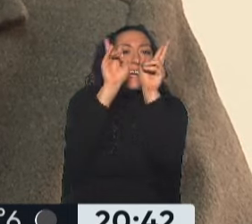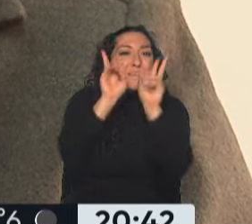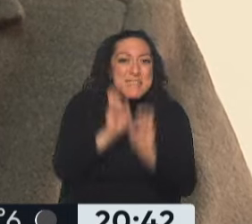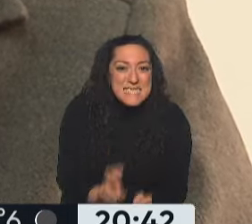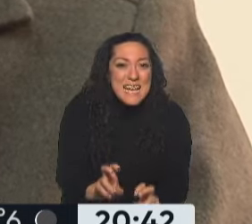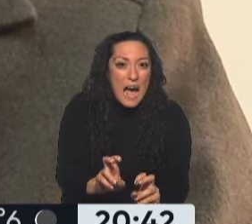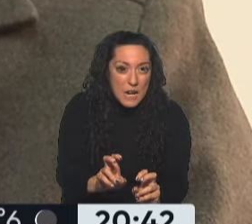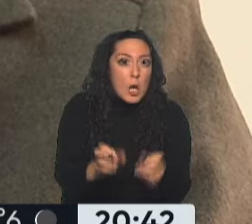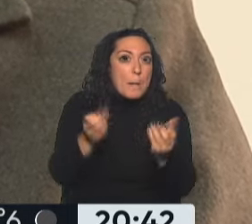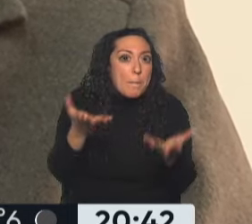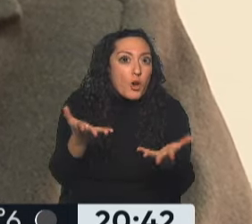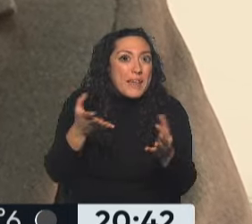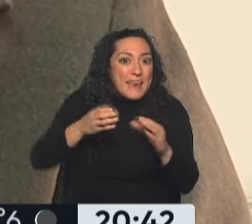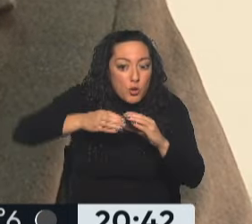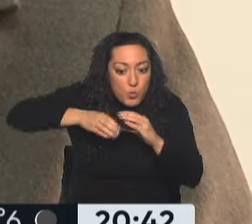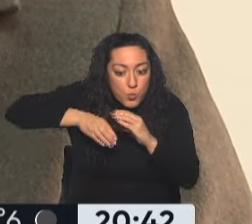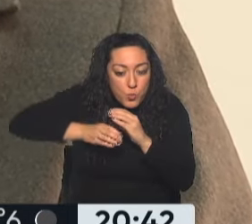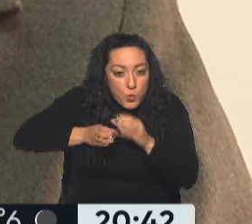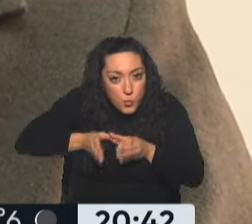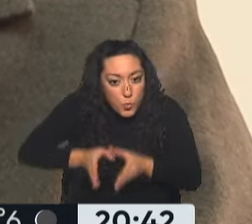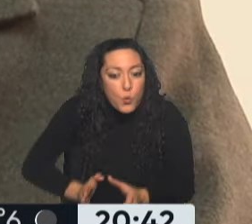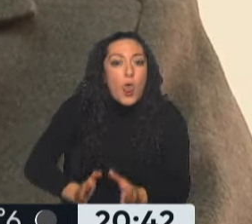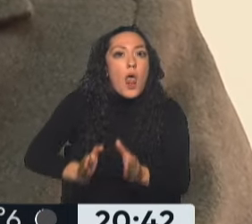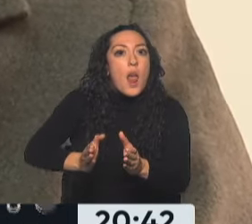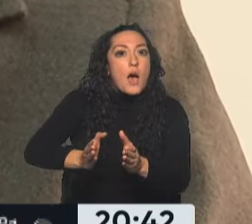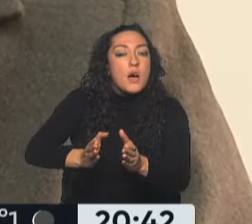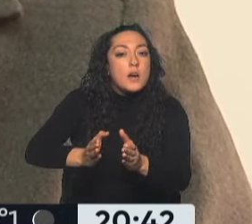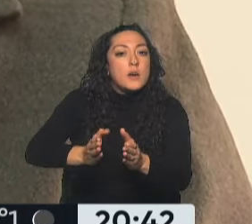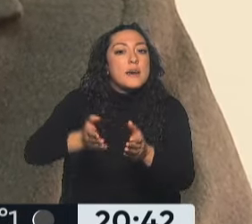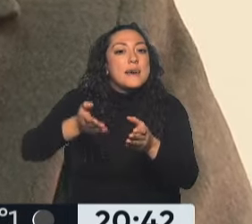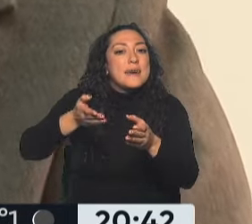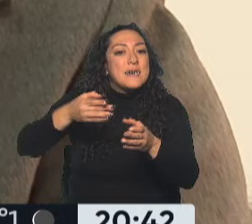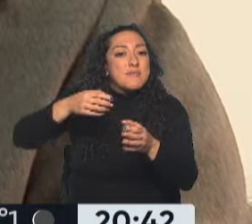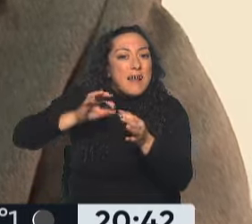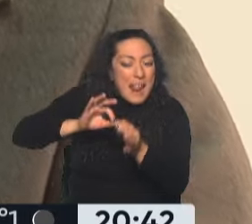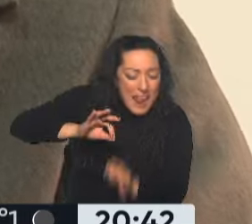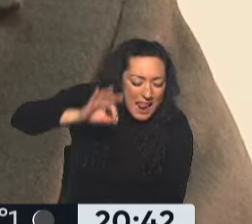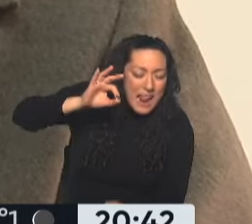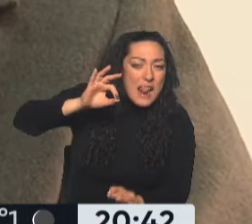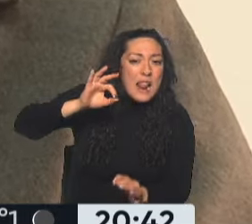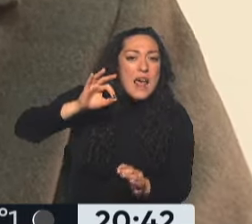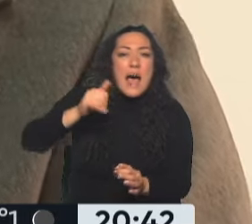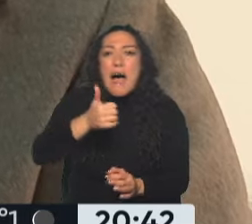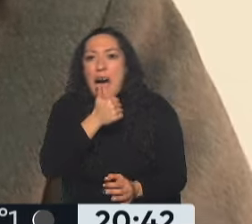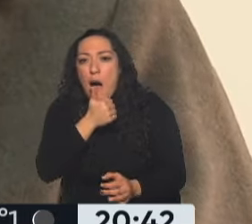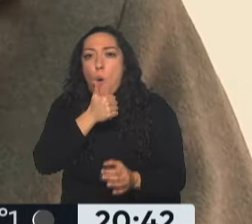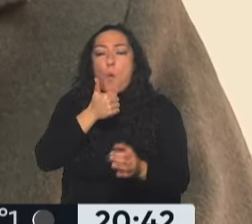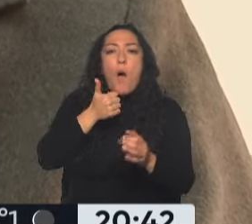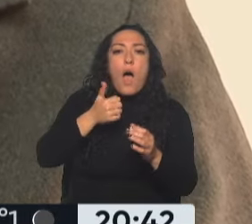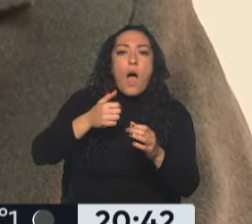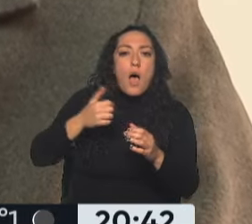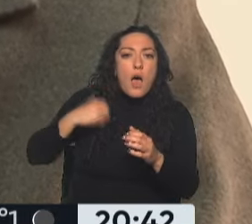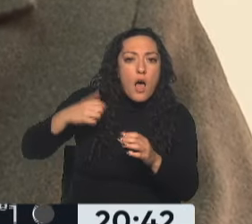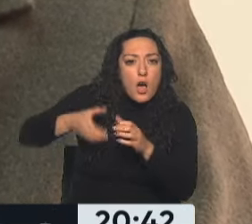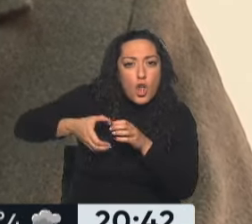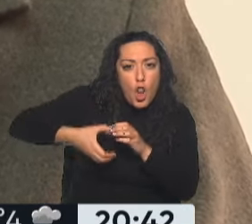la suficiente profundidad como para evadir todas las instalaciones usuales de red de agua, cloaca,